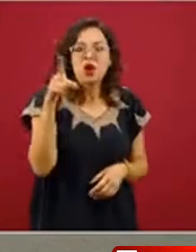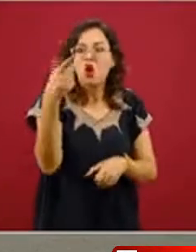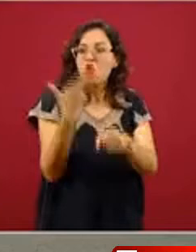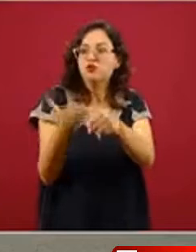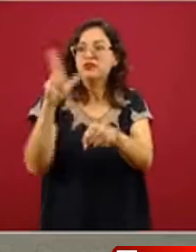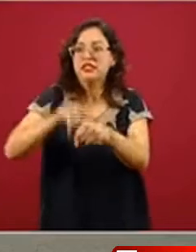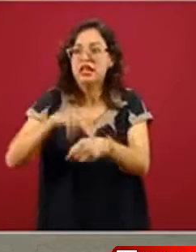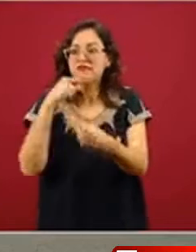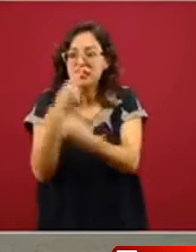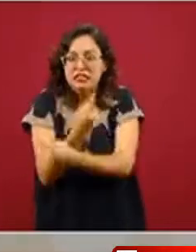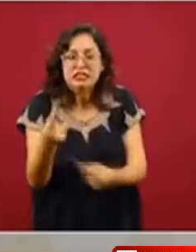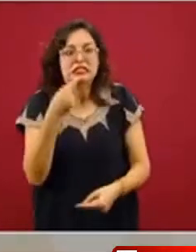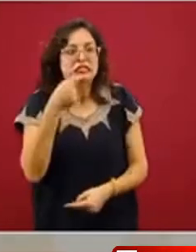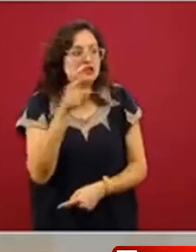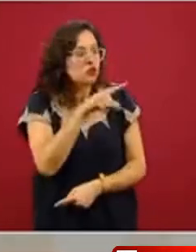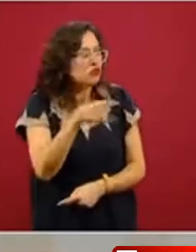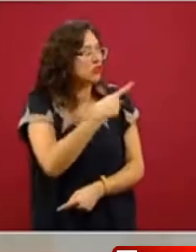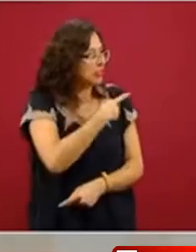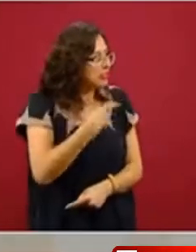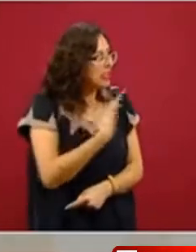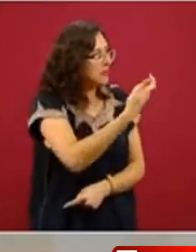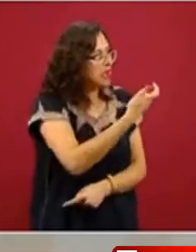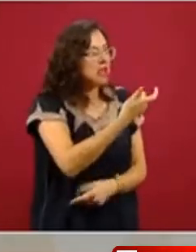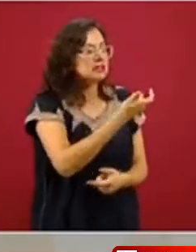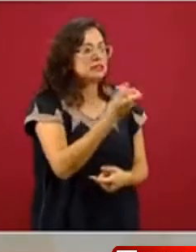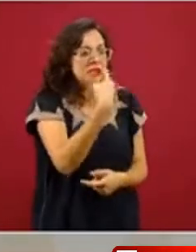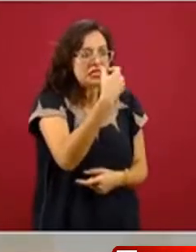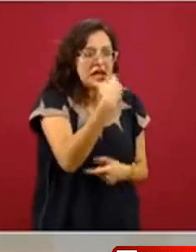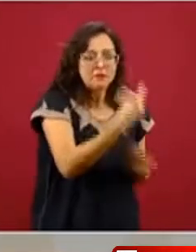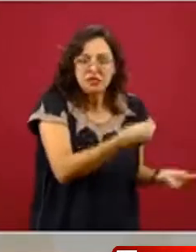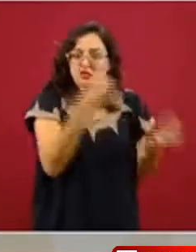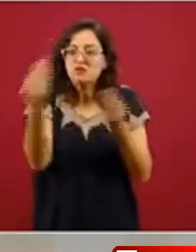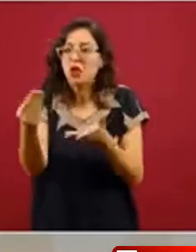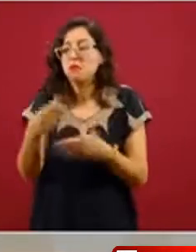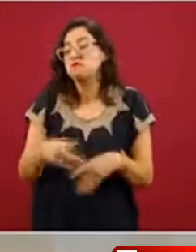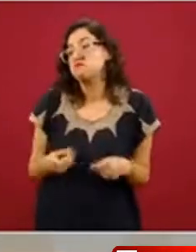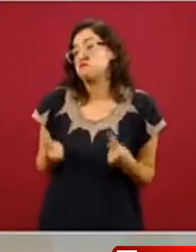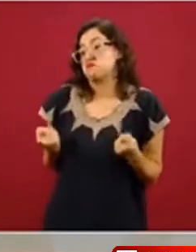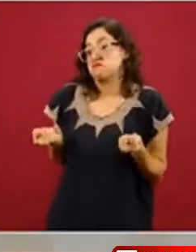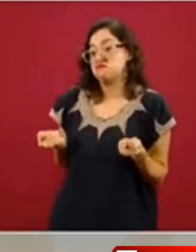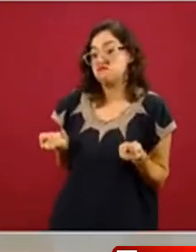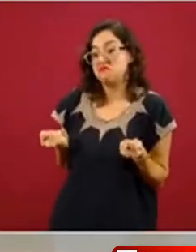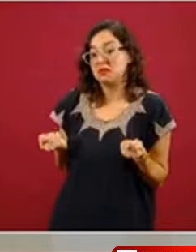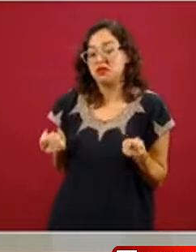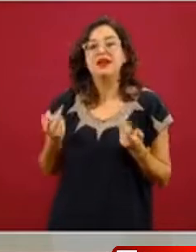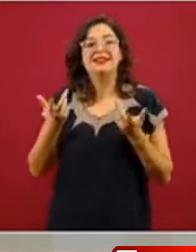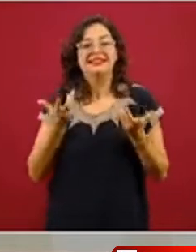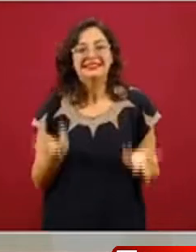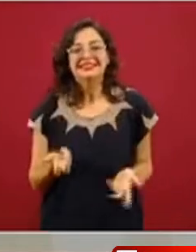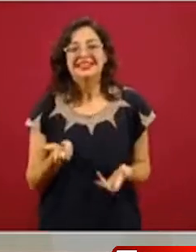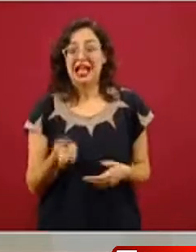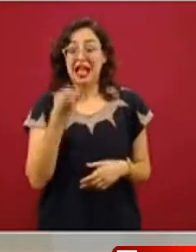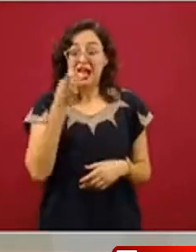el Hospital Infantil de México, cosa que en su momento explicamos. A lo largo de este año y finales del